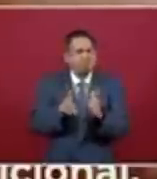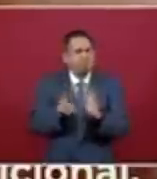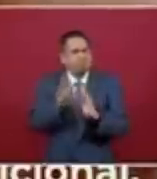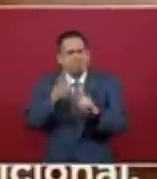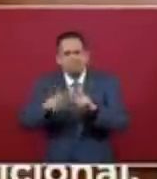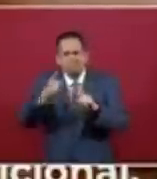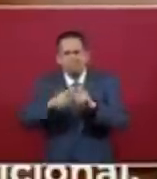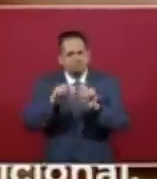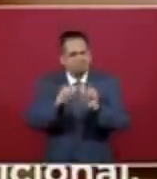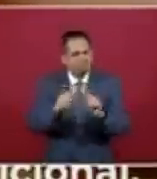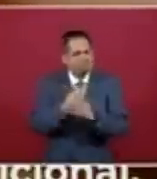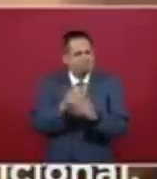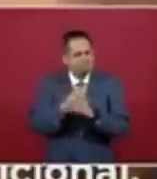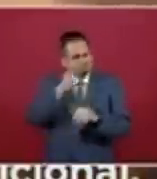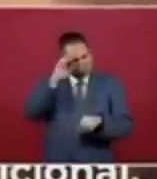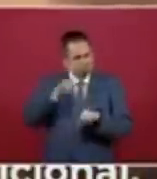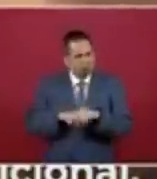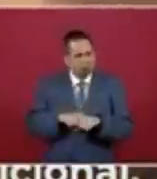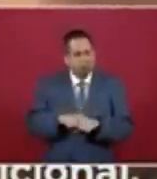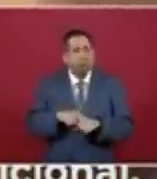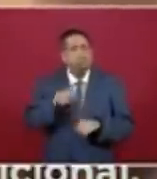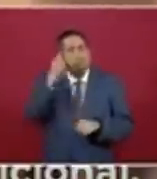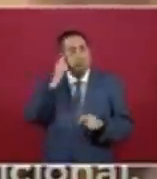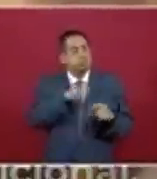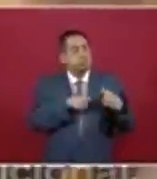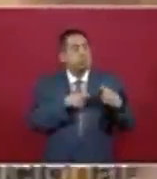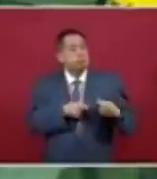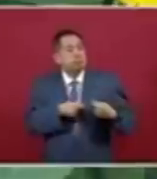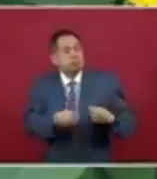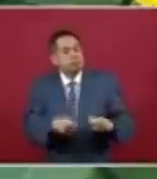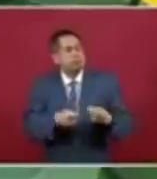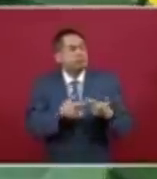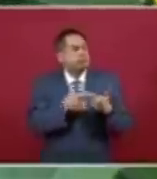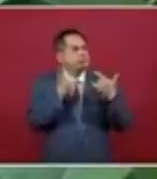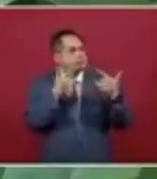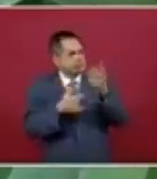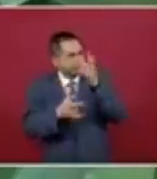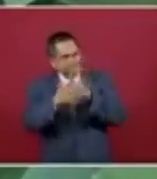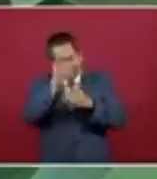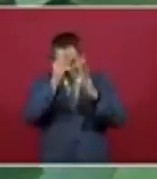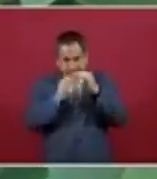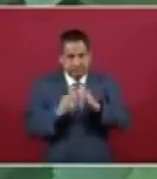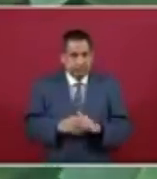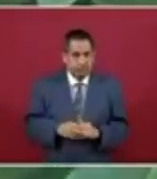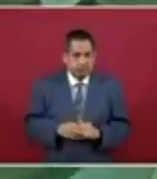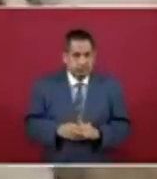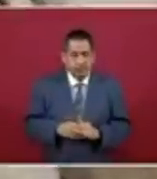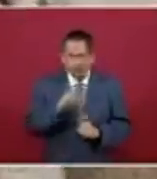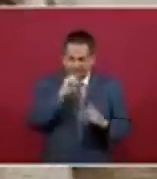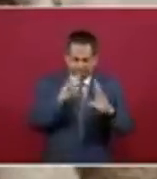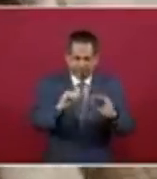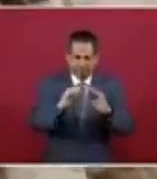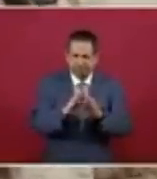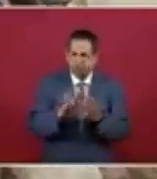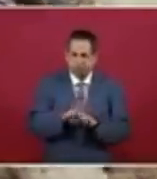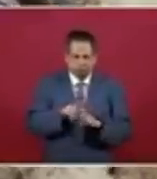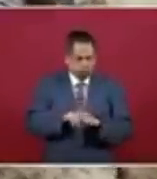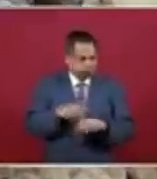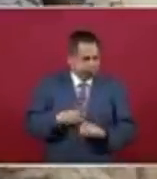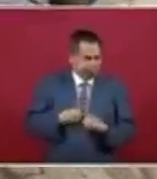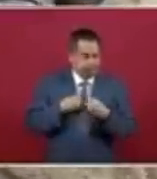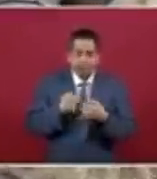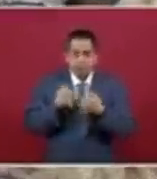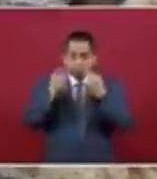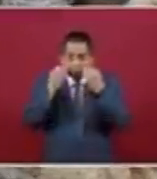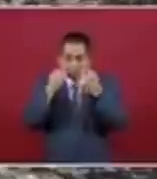encuentros para el rescate de la sabiduría tradicional, capacitación en técnicas de supervivencia y monitoreo de